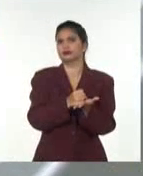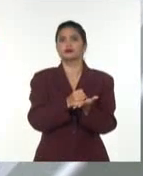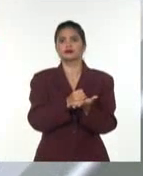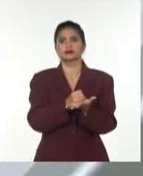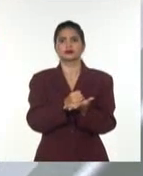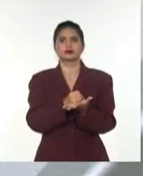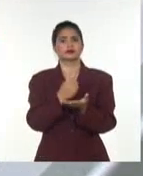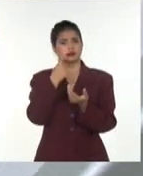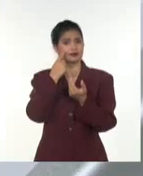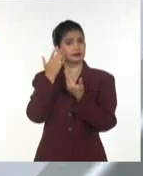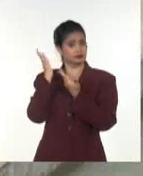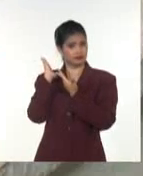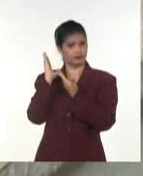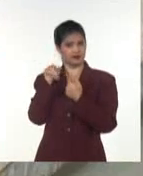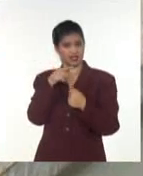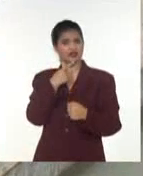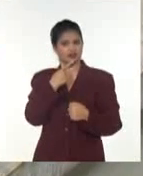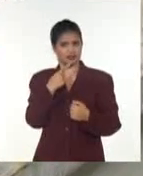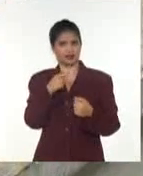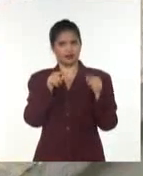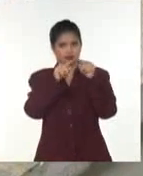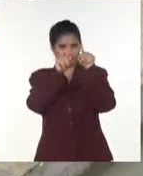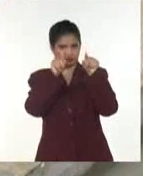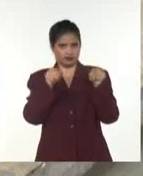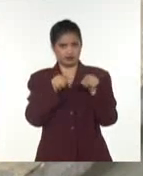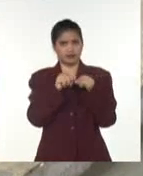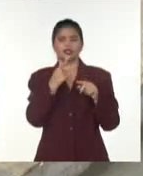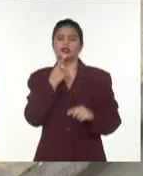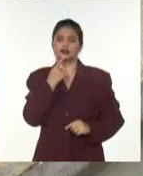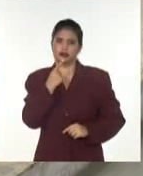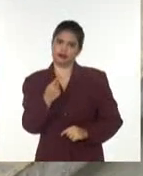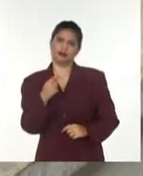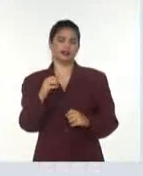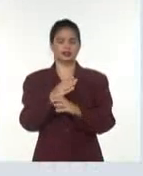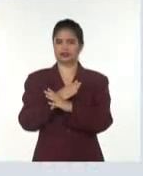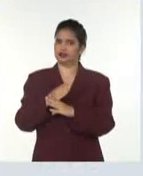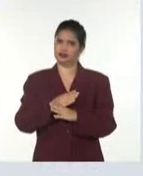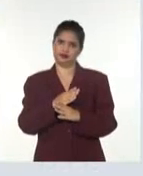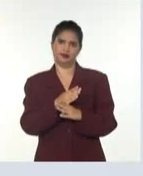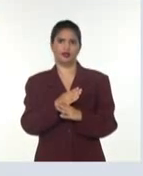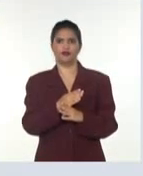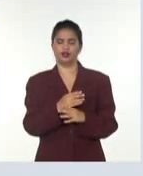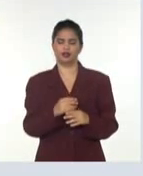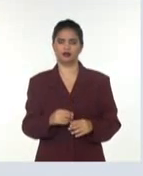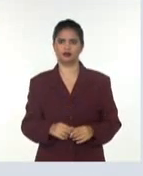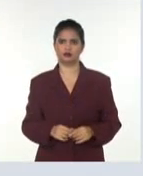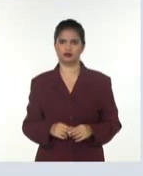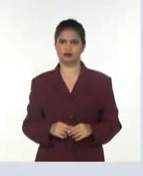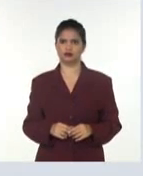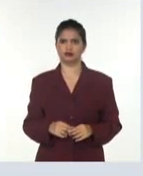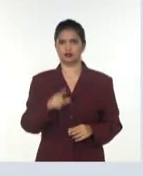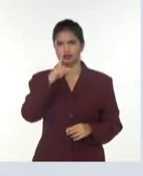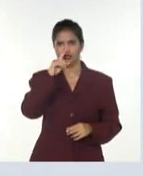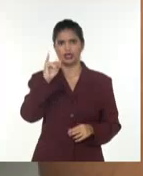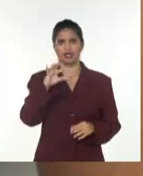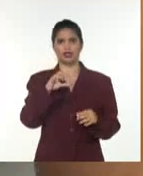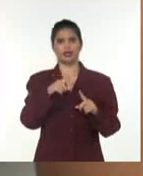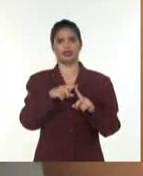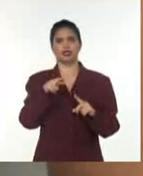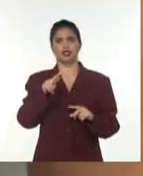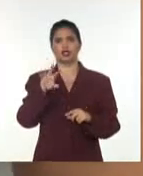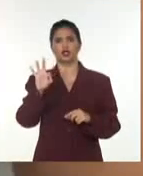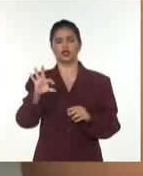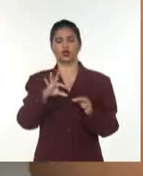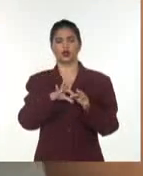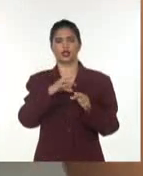el analizador elemental, determinas entonces los isótopos de carbono 13 o nitrógeno 15. Con el nitrógeno 13 y con